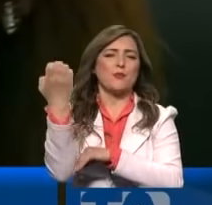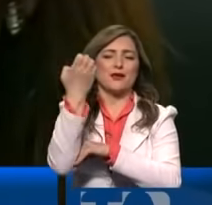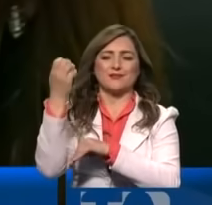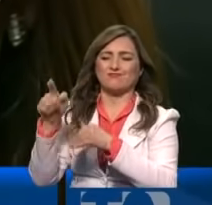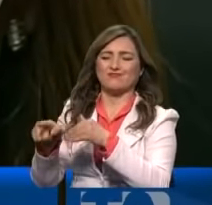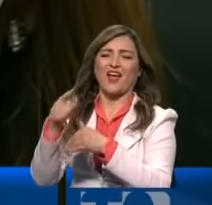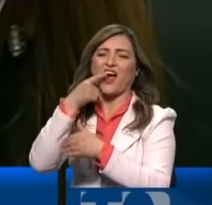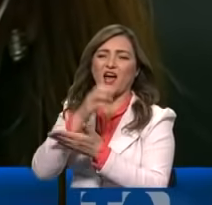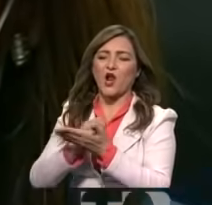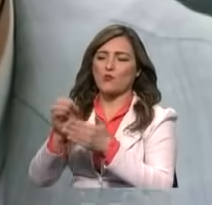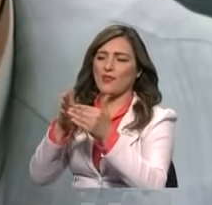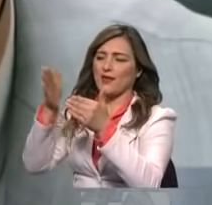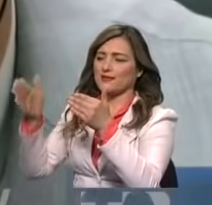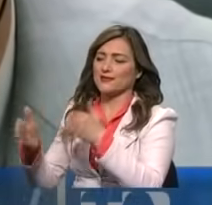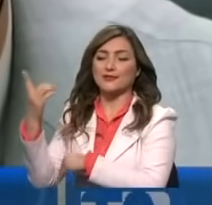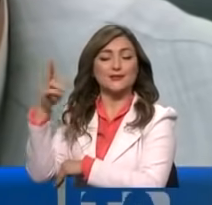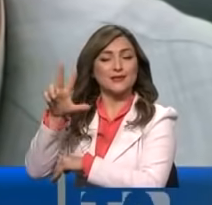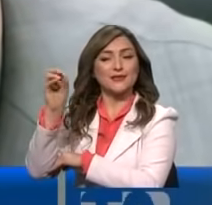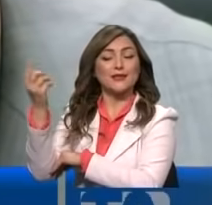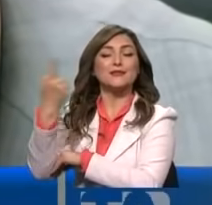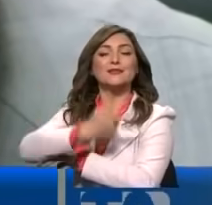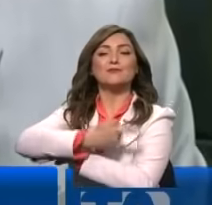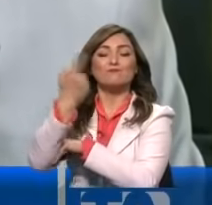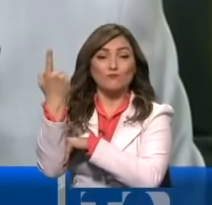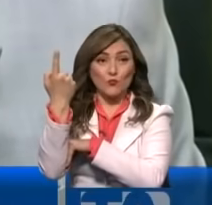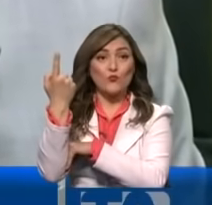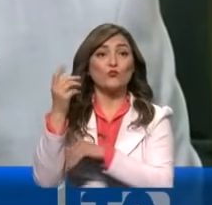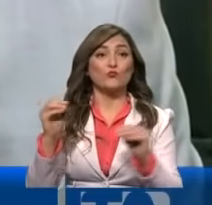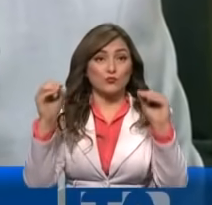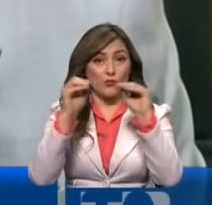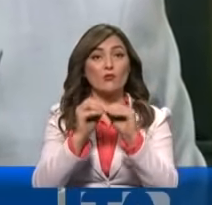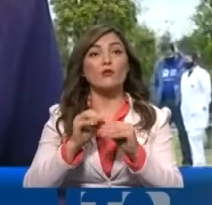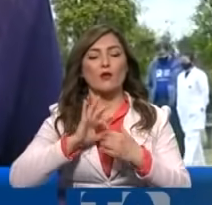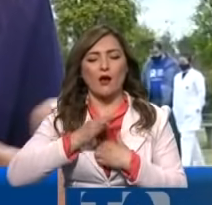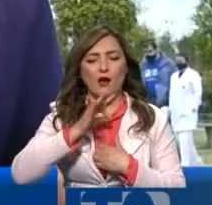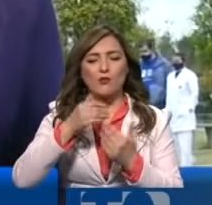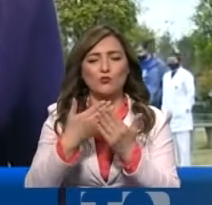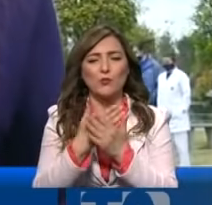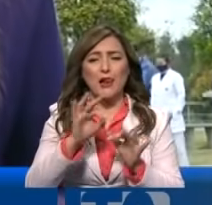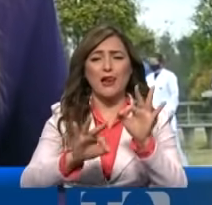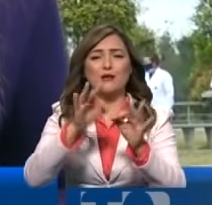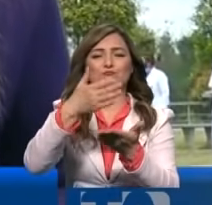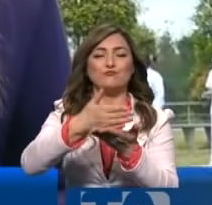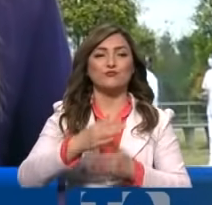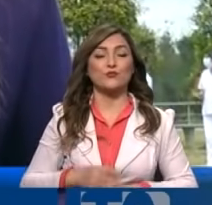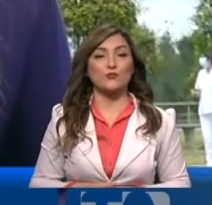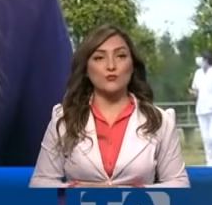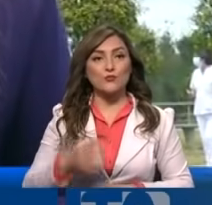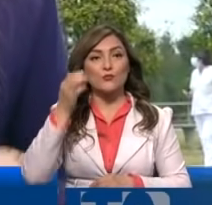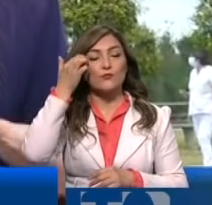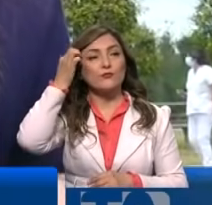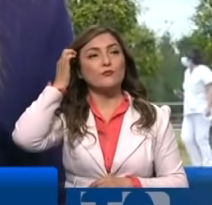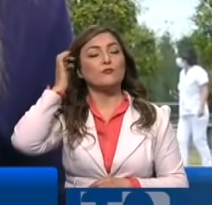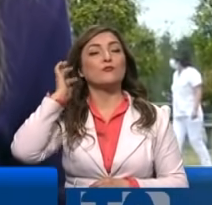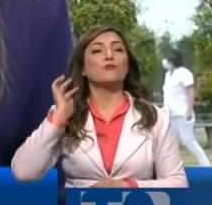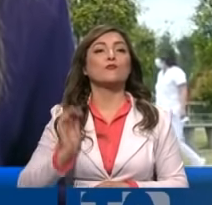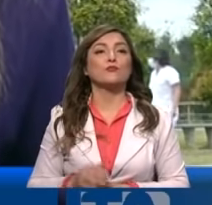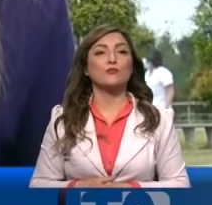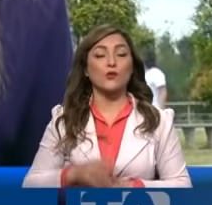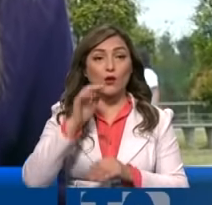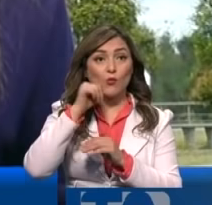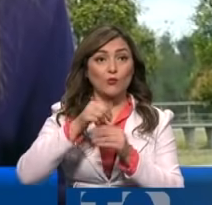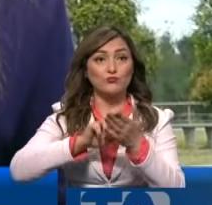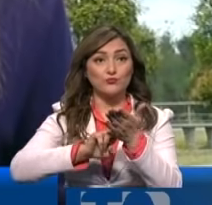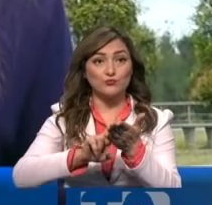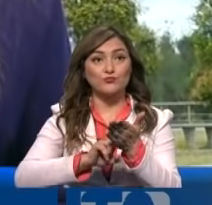evitar un incremento de contagios específicamente en cuanto a la variante Delta. Además de este exhorto, el día de mañana se